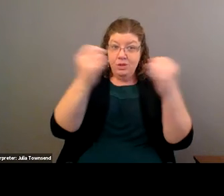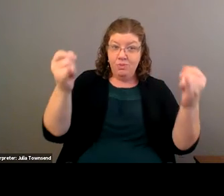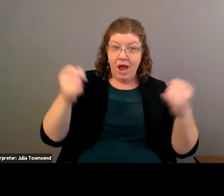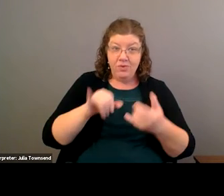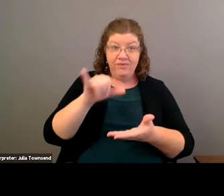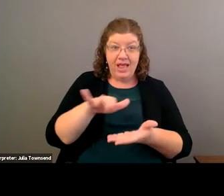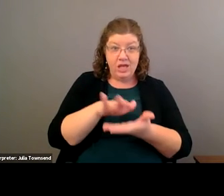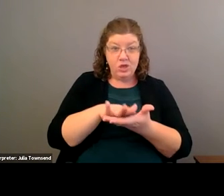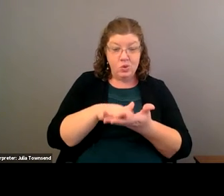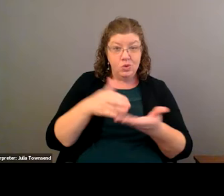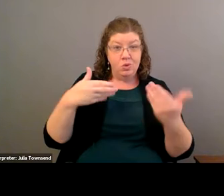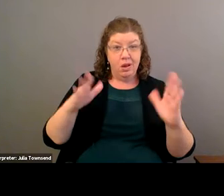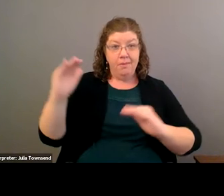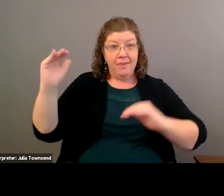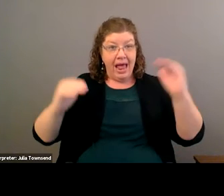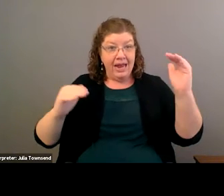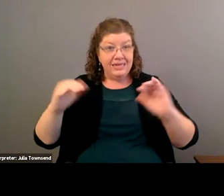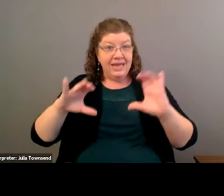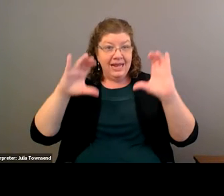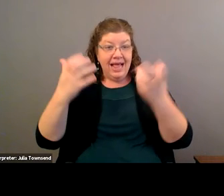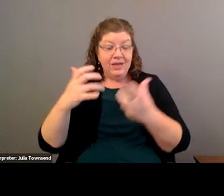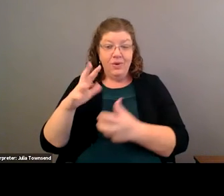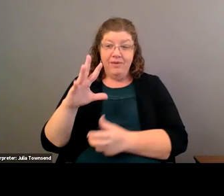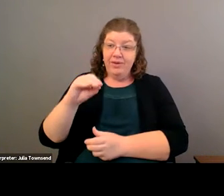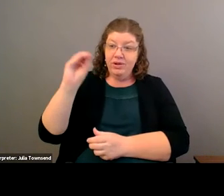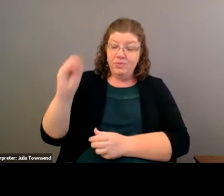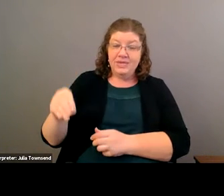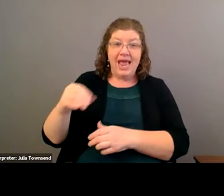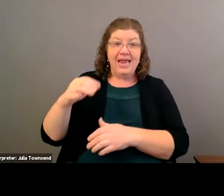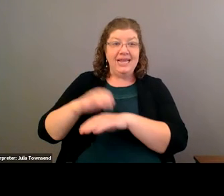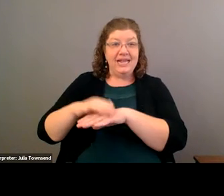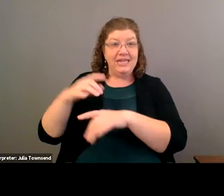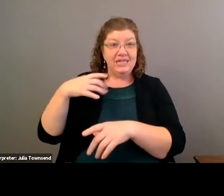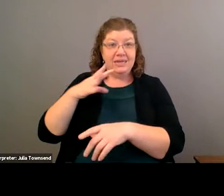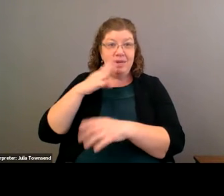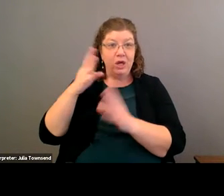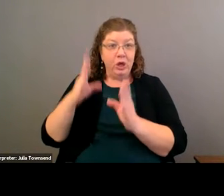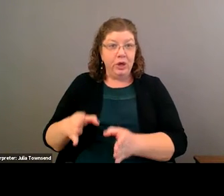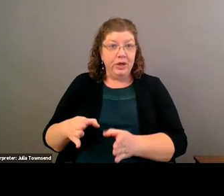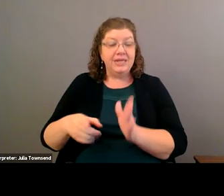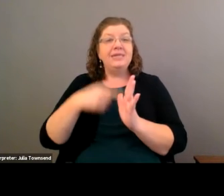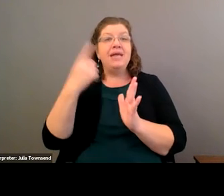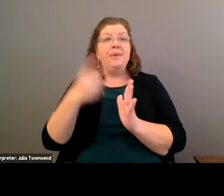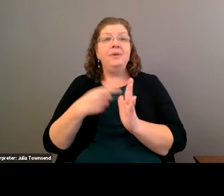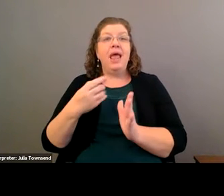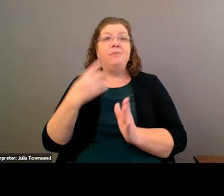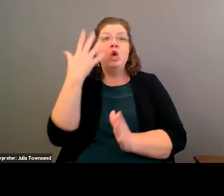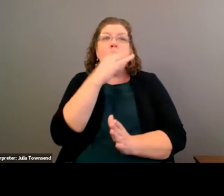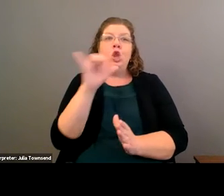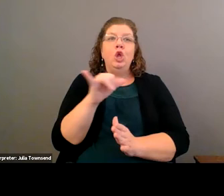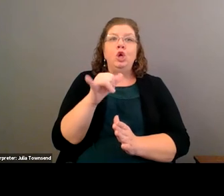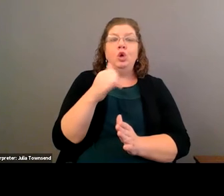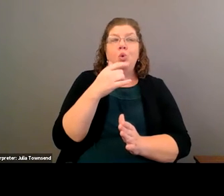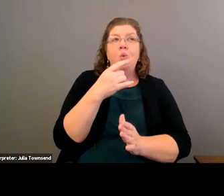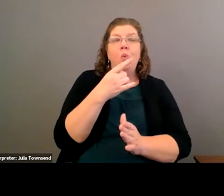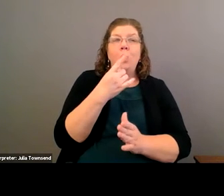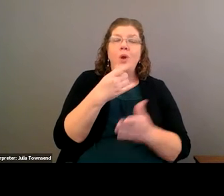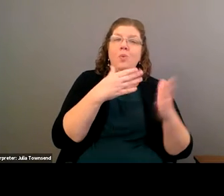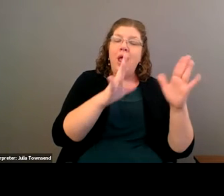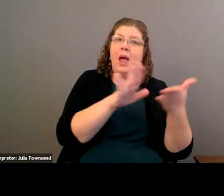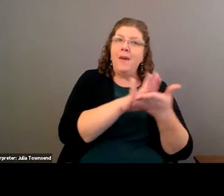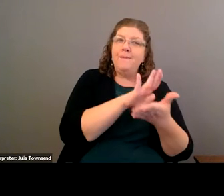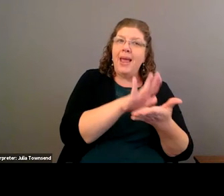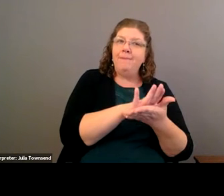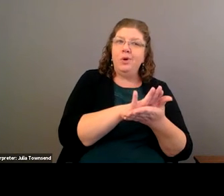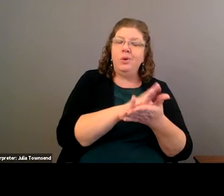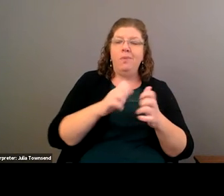los límites de asistencia? Porque a veces las cosas se ven bonitas en papel, pero